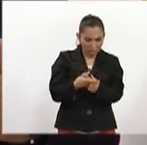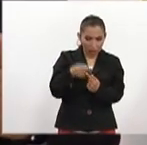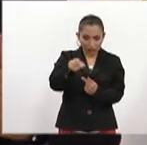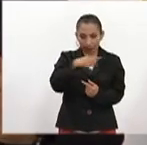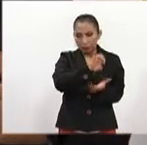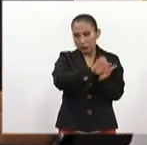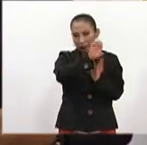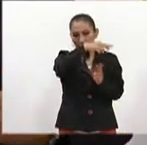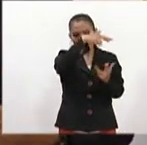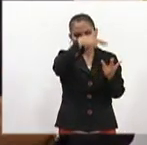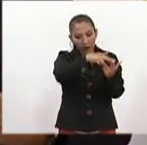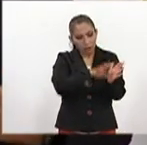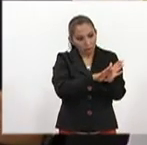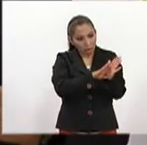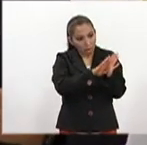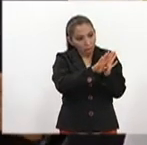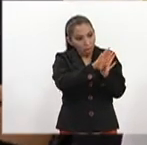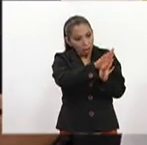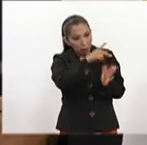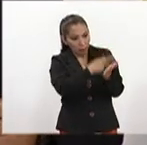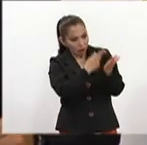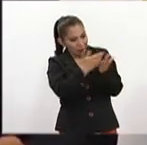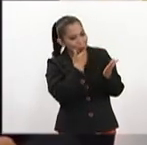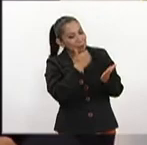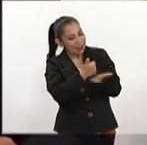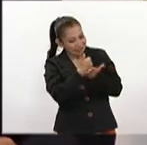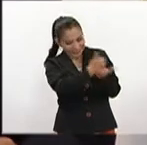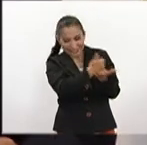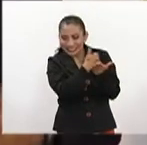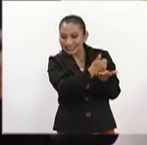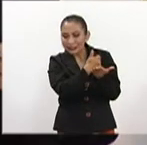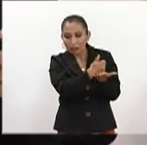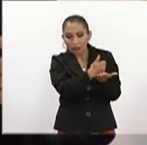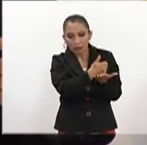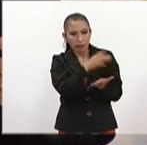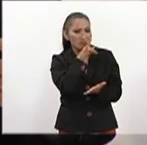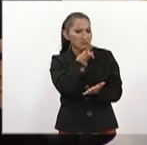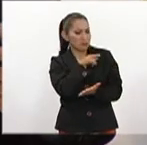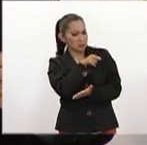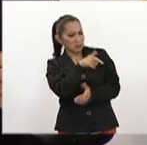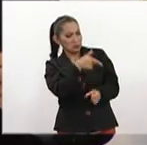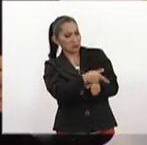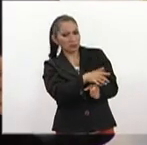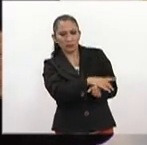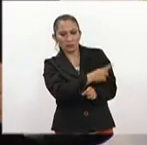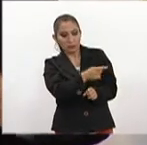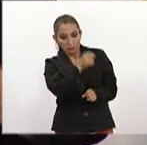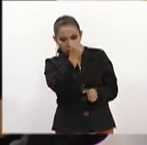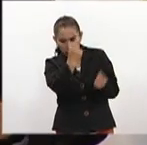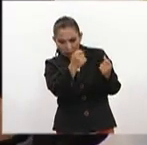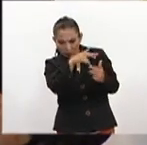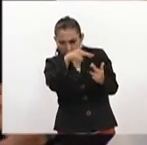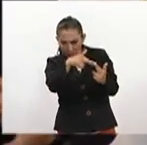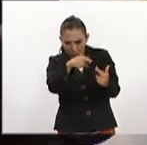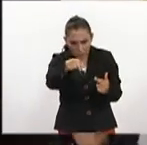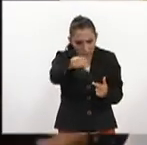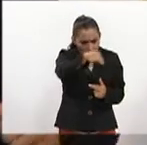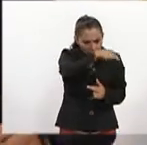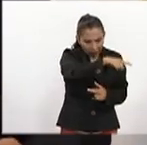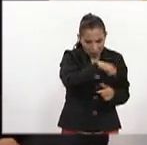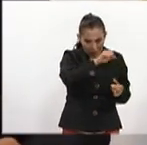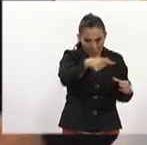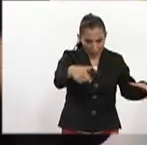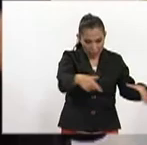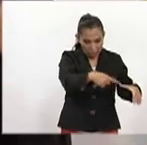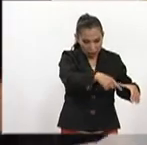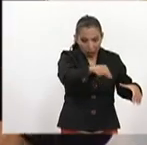región va avanzándose en los programas de desarrollo, y es falso, porque en algunas regiones, dentro de esa